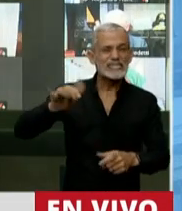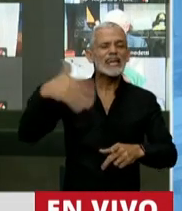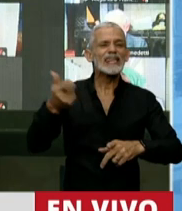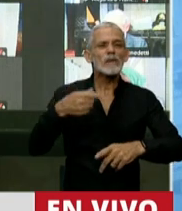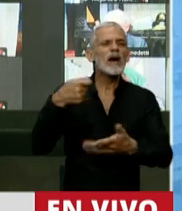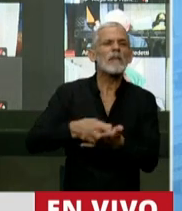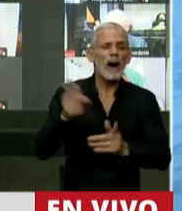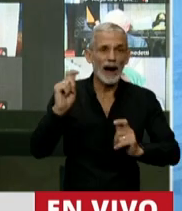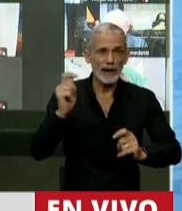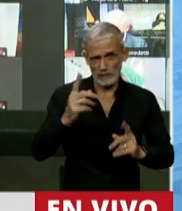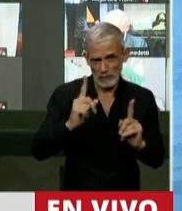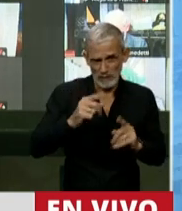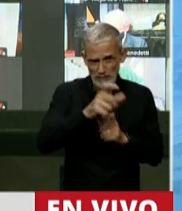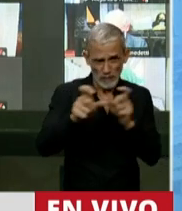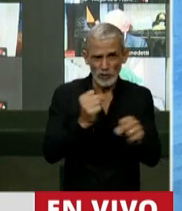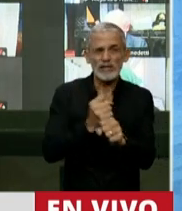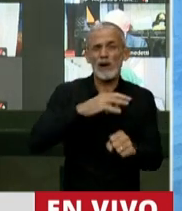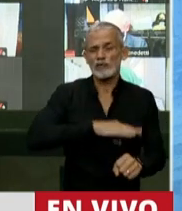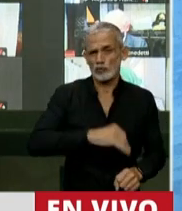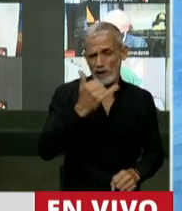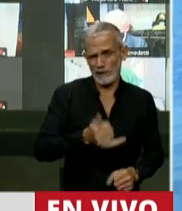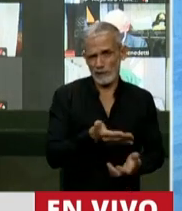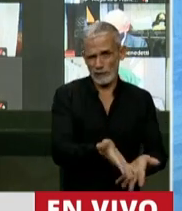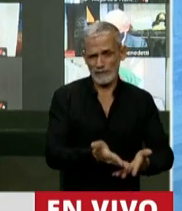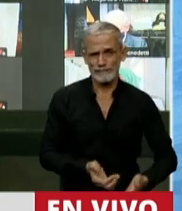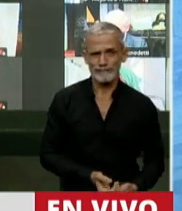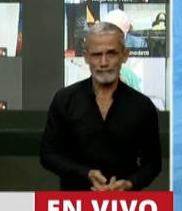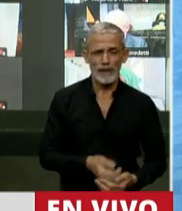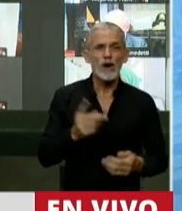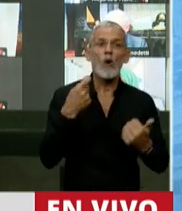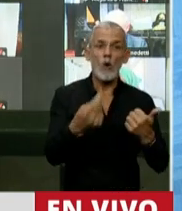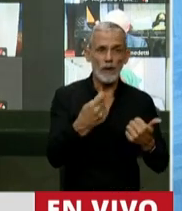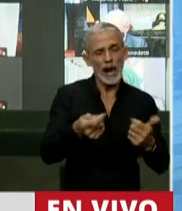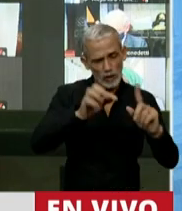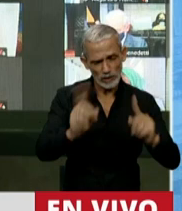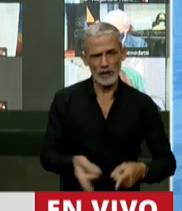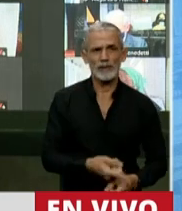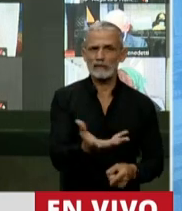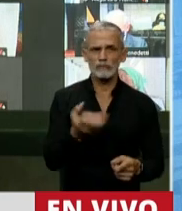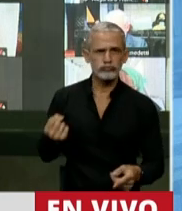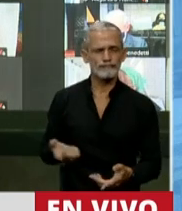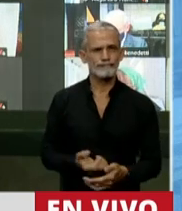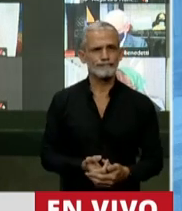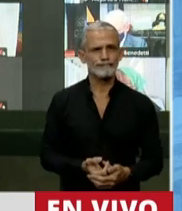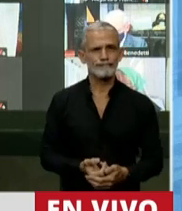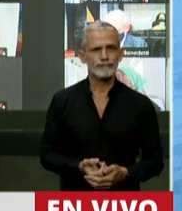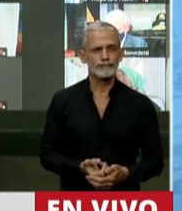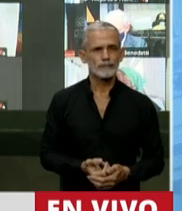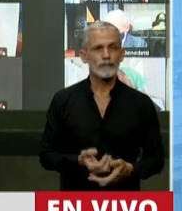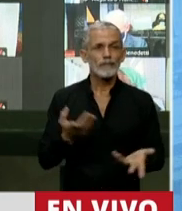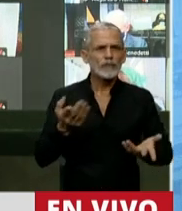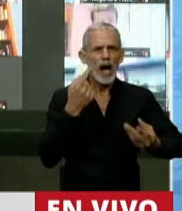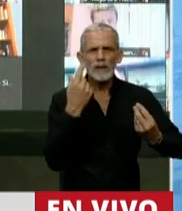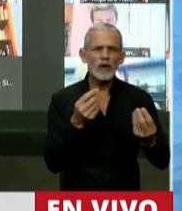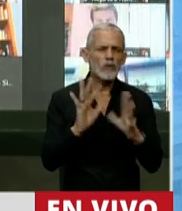sectores asalariados lo terminan pagando jubilados entonces en vez de